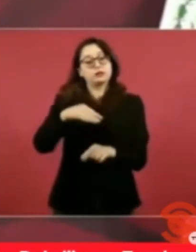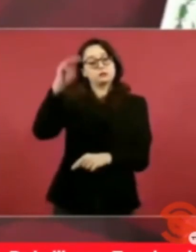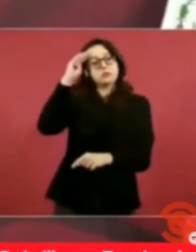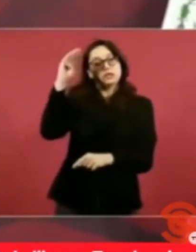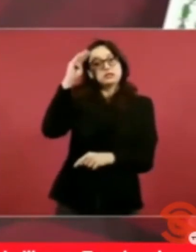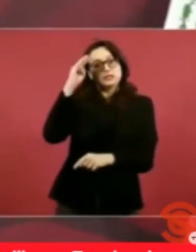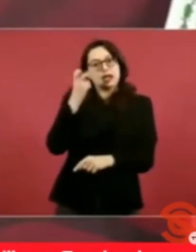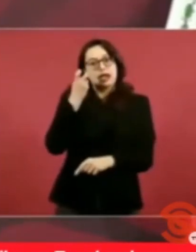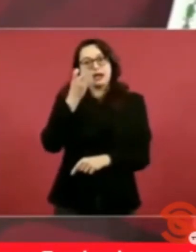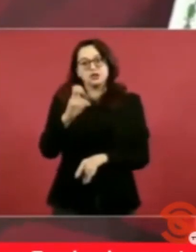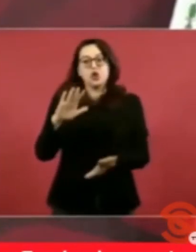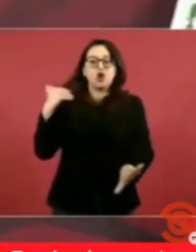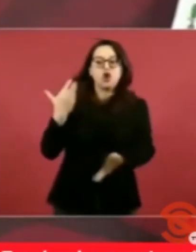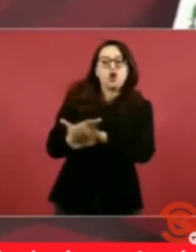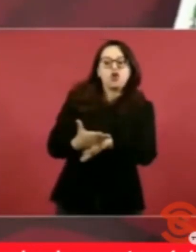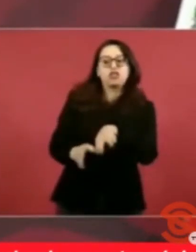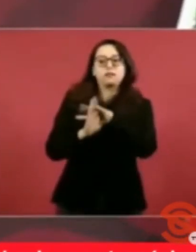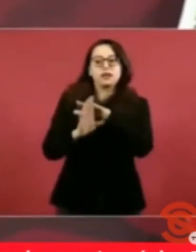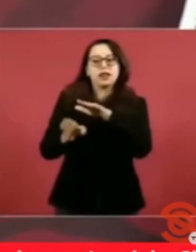popularidad.